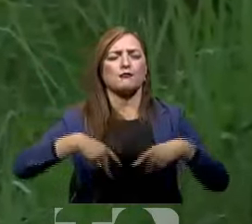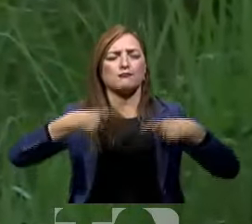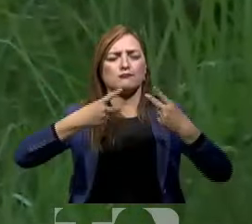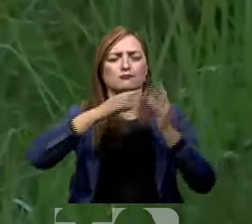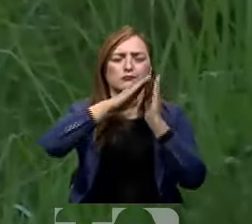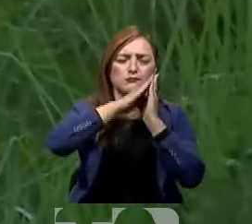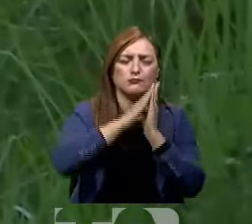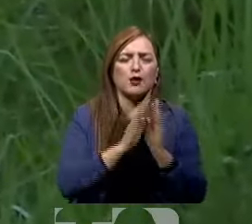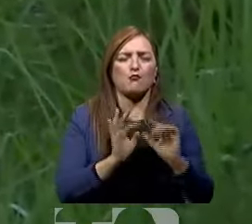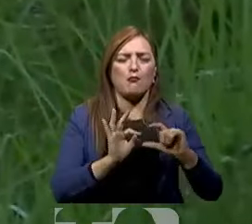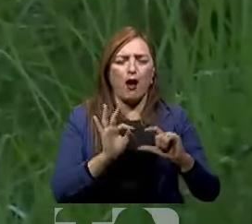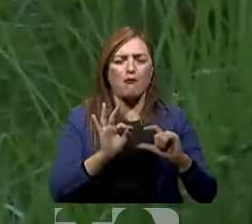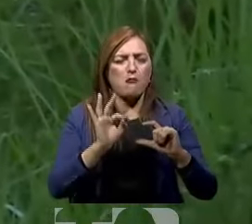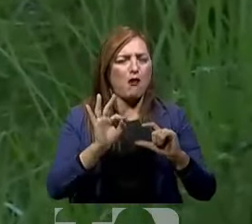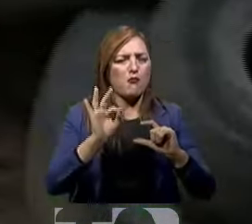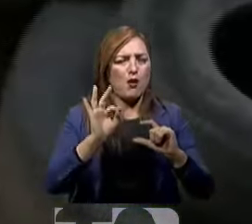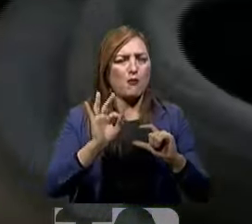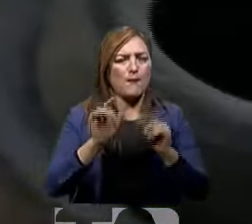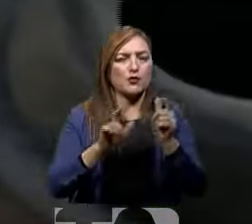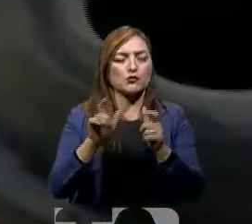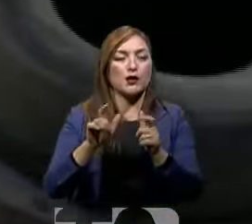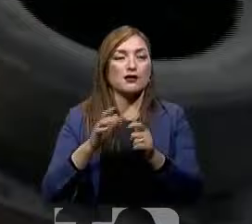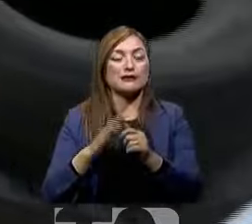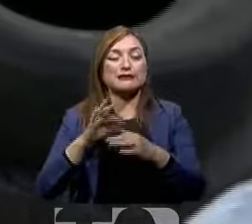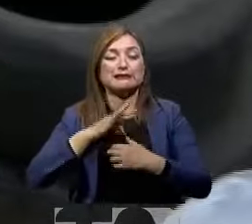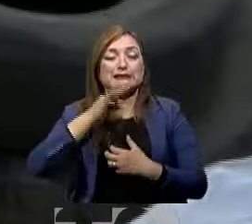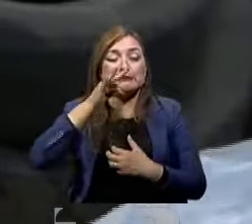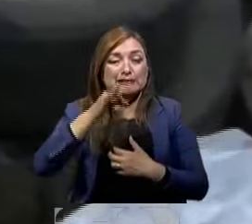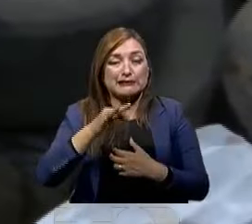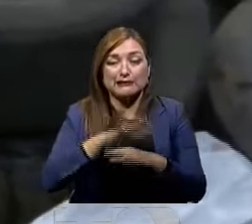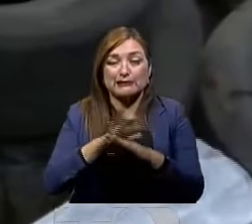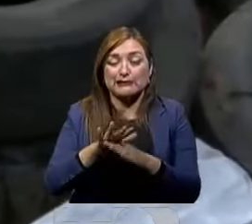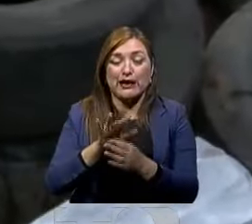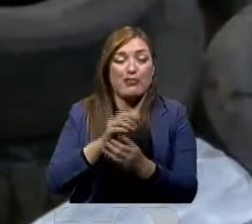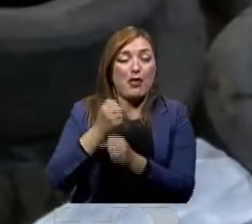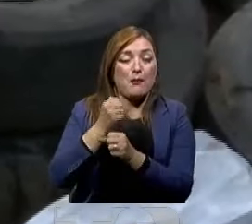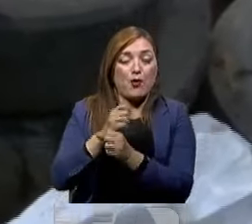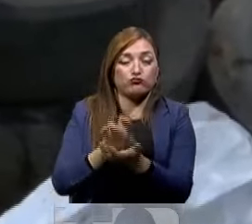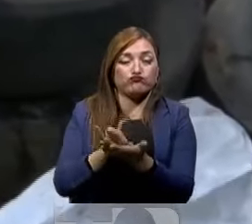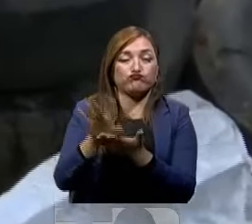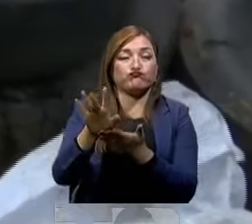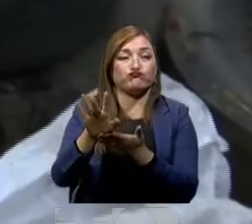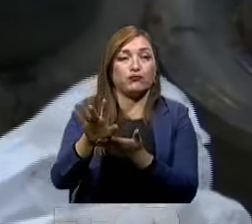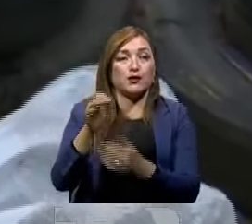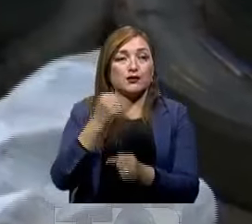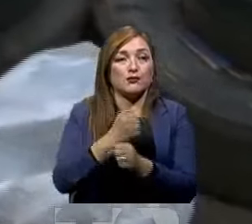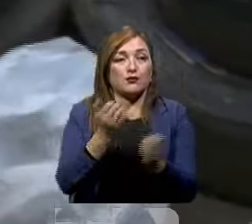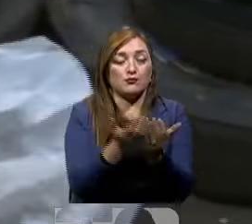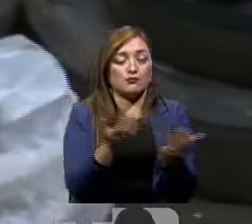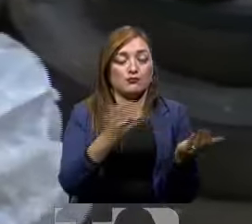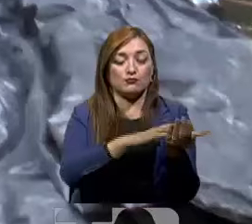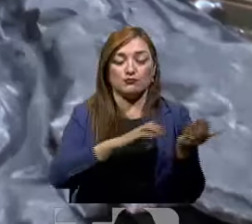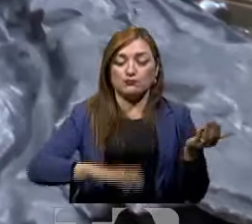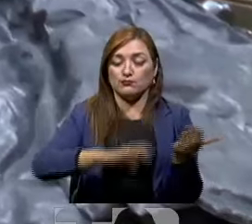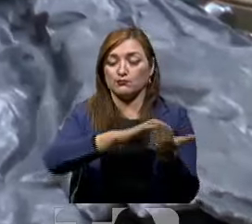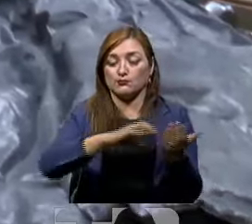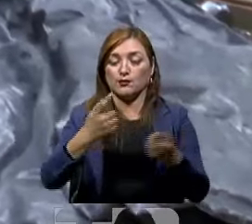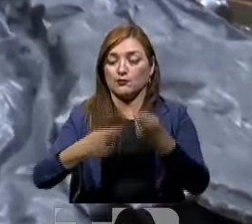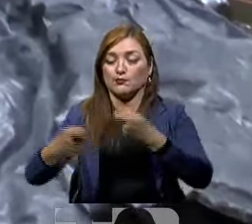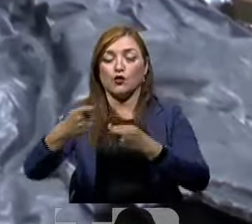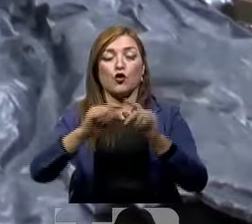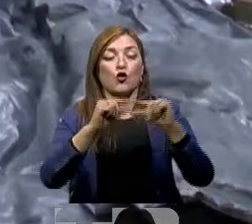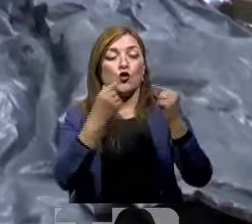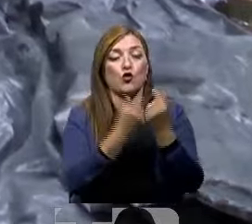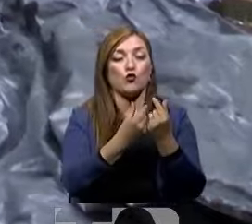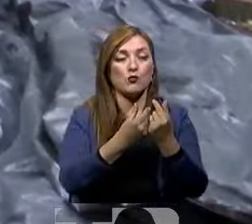factores. Existen personas que perdieron sus trabajos después de la pandemia y que se dedican al reciclaje y a la venta informal. Hay otro